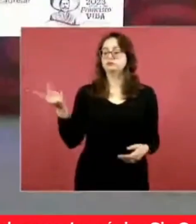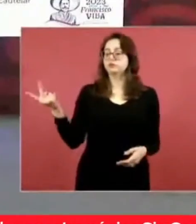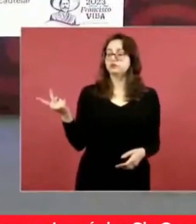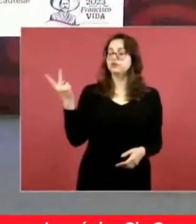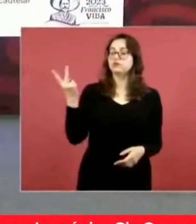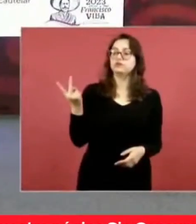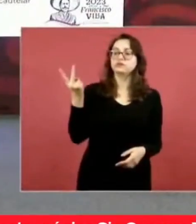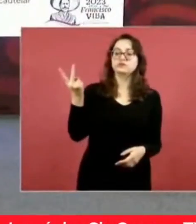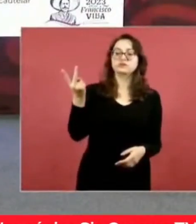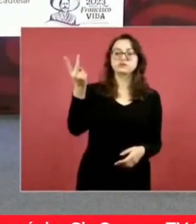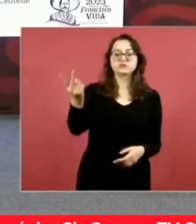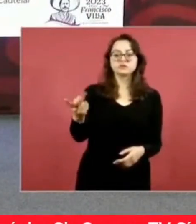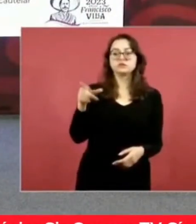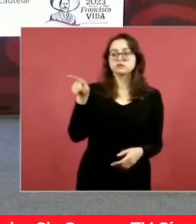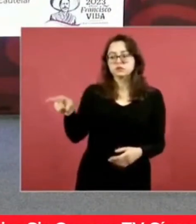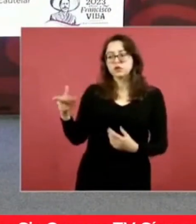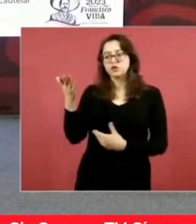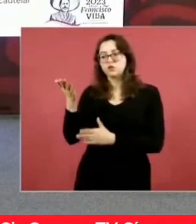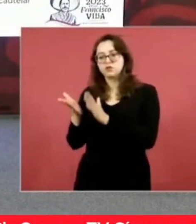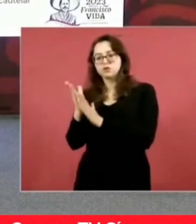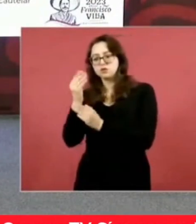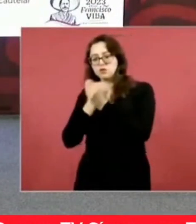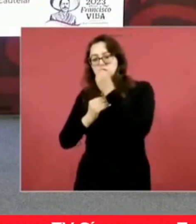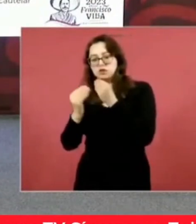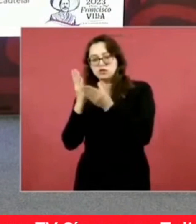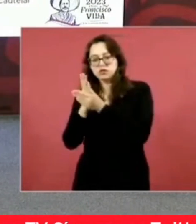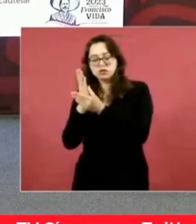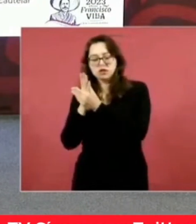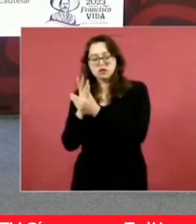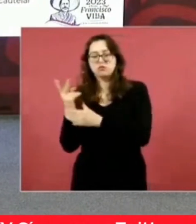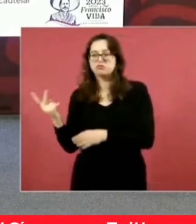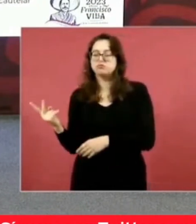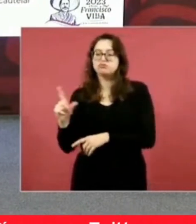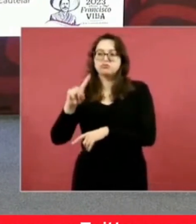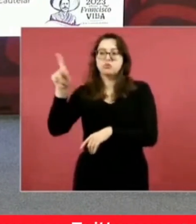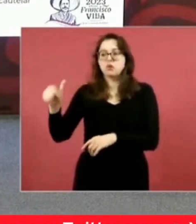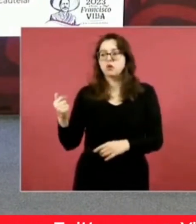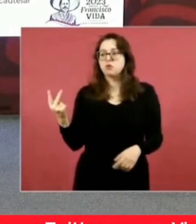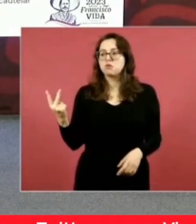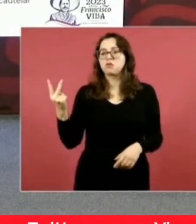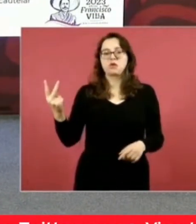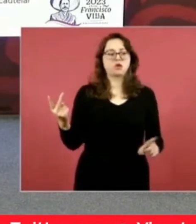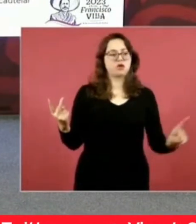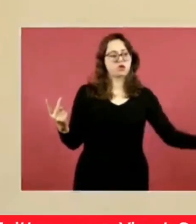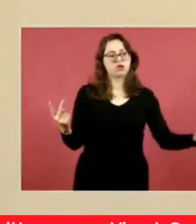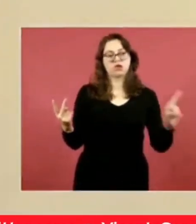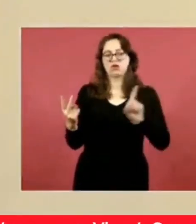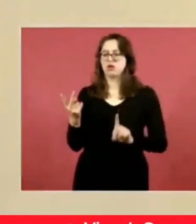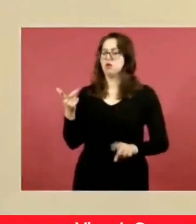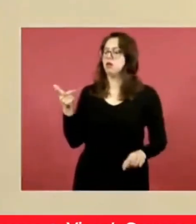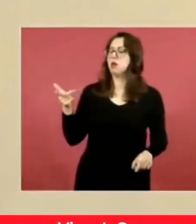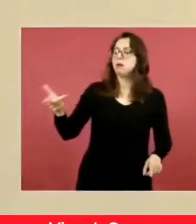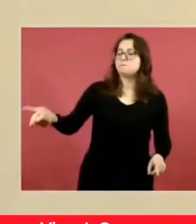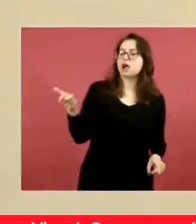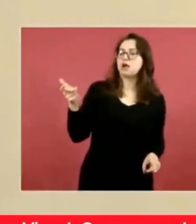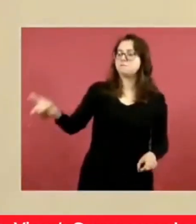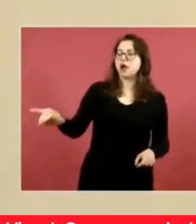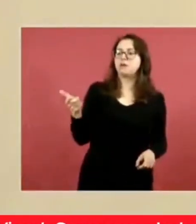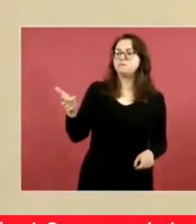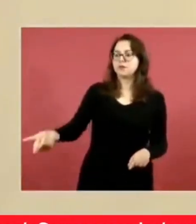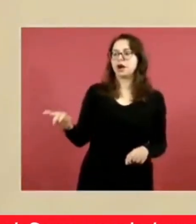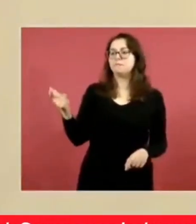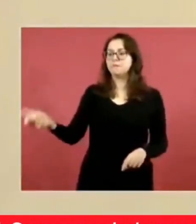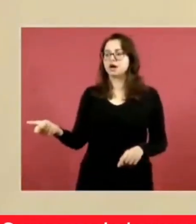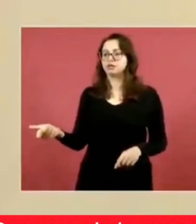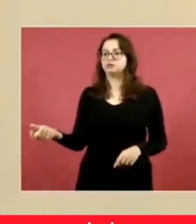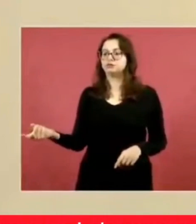taquería en el centro de León cuando una persona se le habría acercado al activista disparándole en varias ocasiones y luego logró